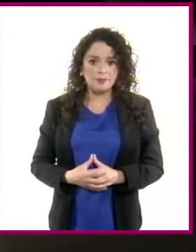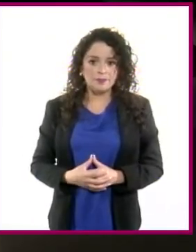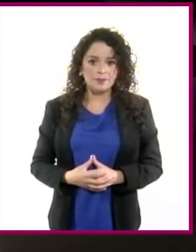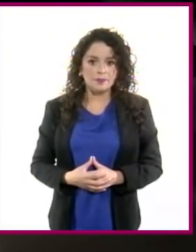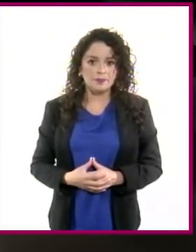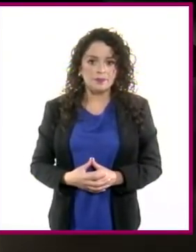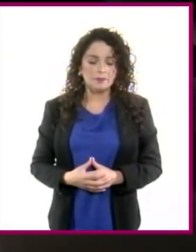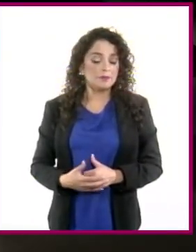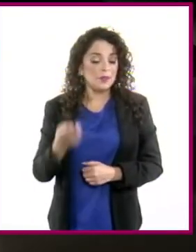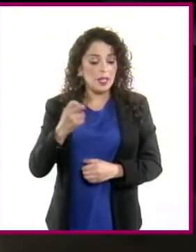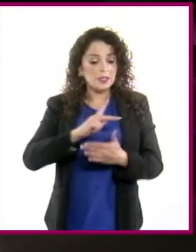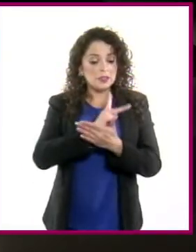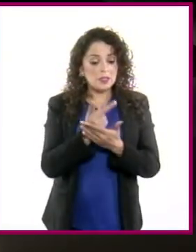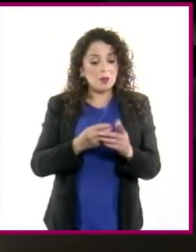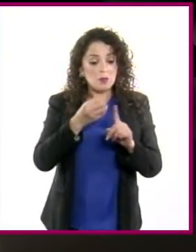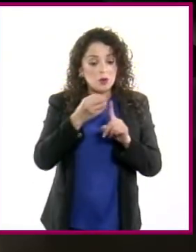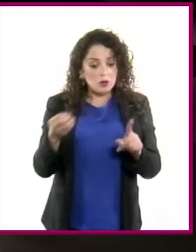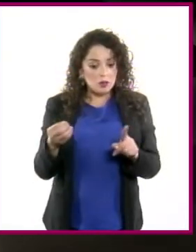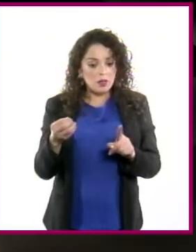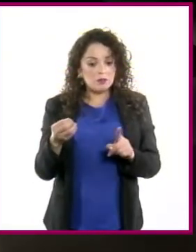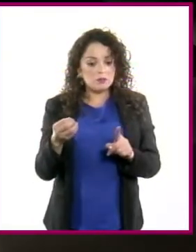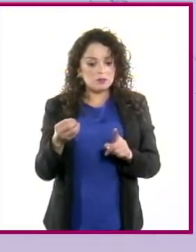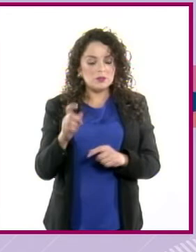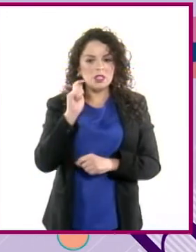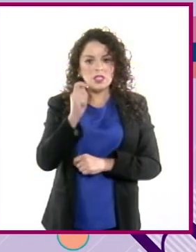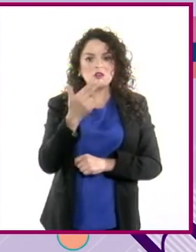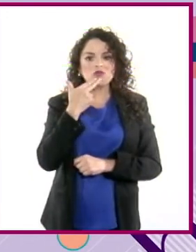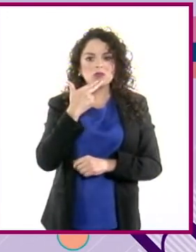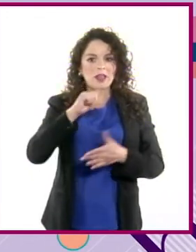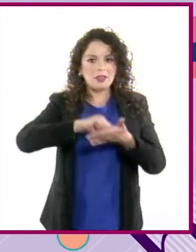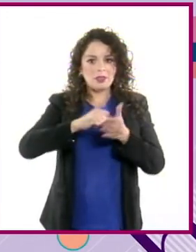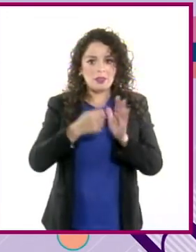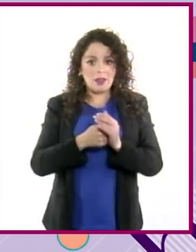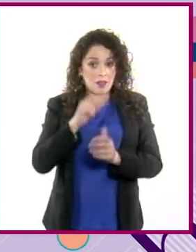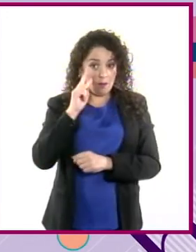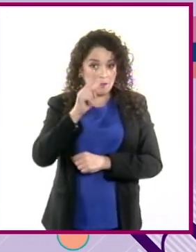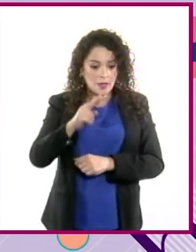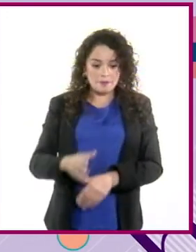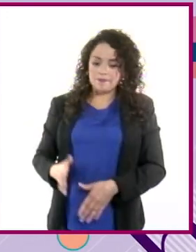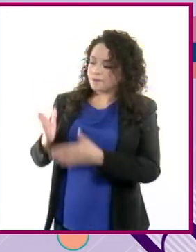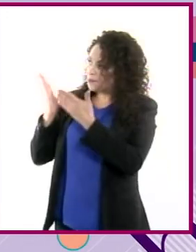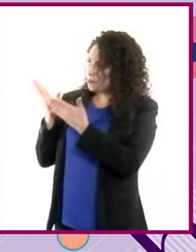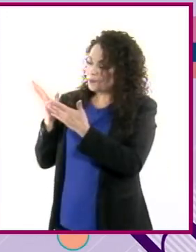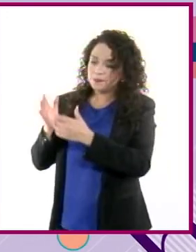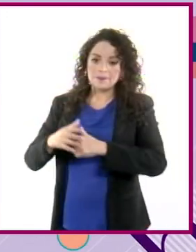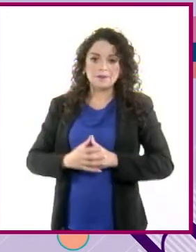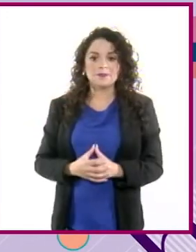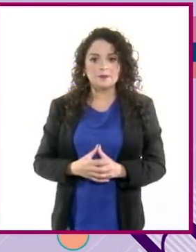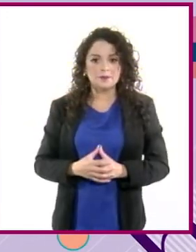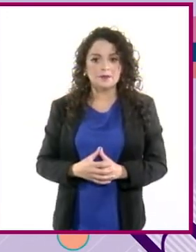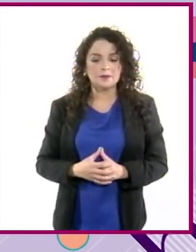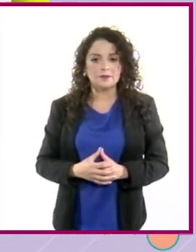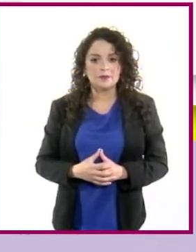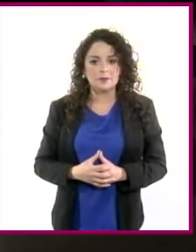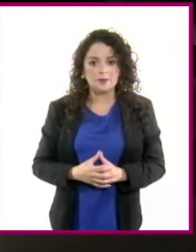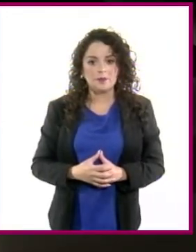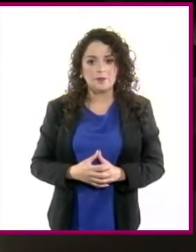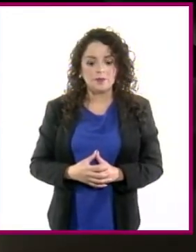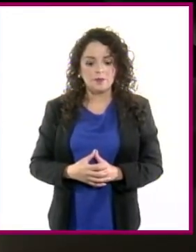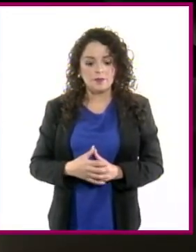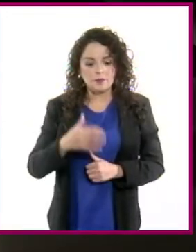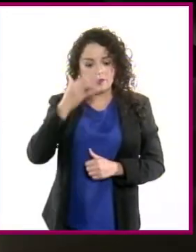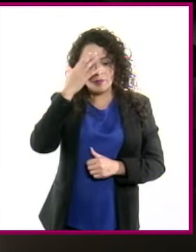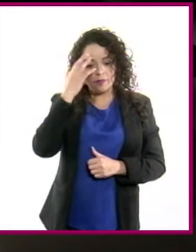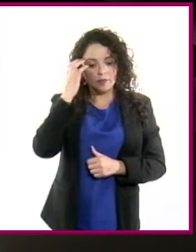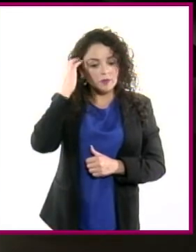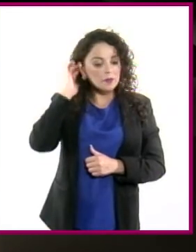En este programa se ha recurrido a las siguientes técnicas. 1. Comprensión, a las cuales se les